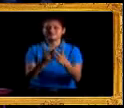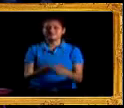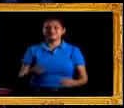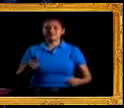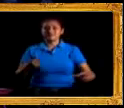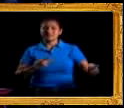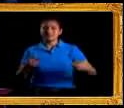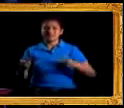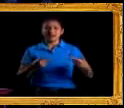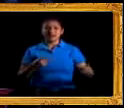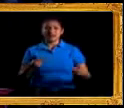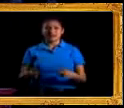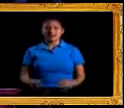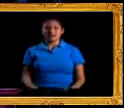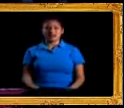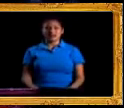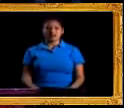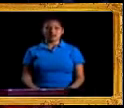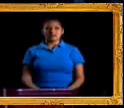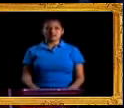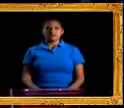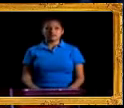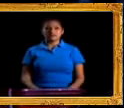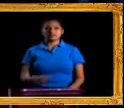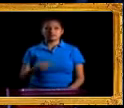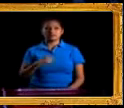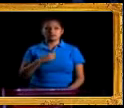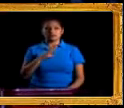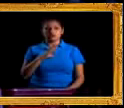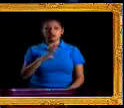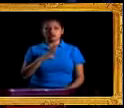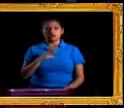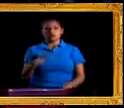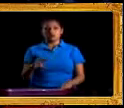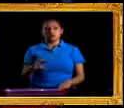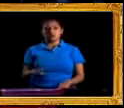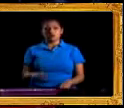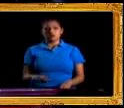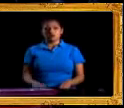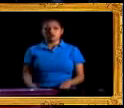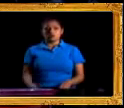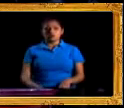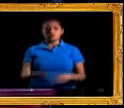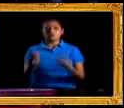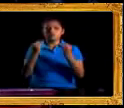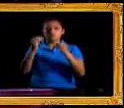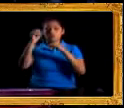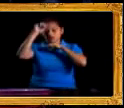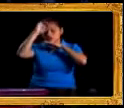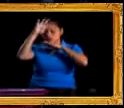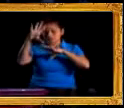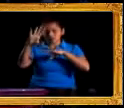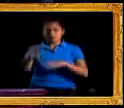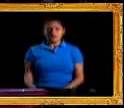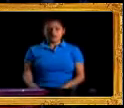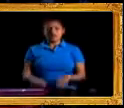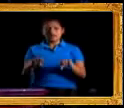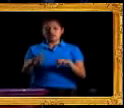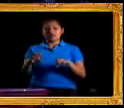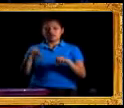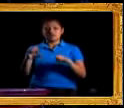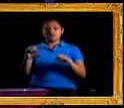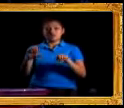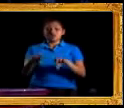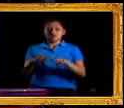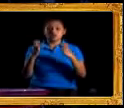porque tengo varios datos, como todos los hermanos que nos han antecedido, de información. Entonces, los estragos que sufre